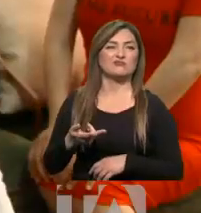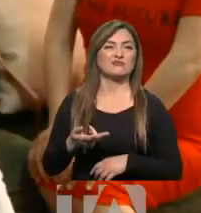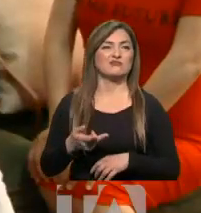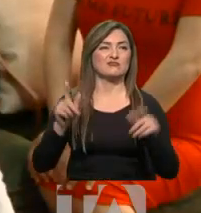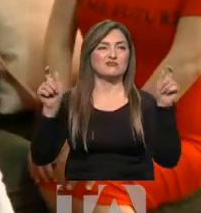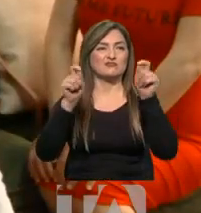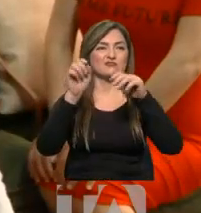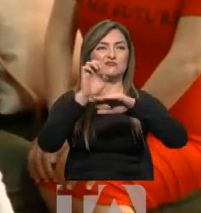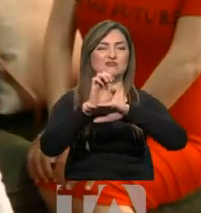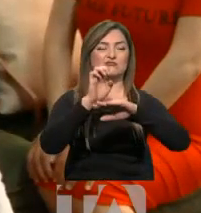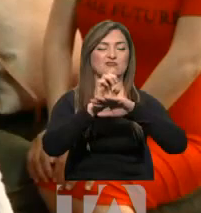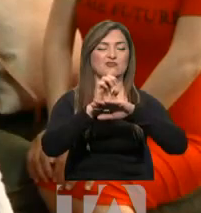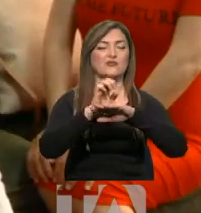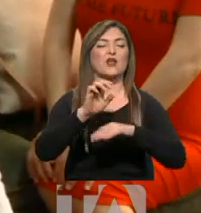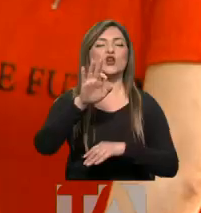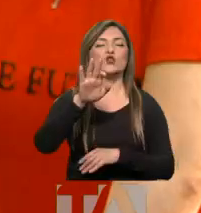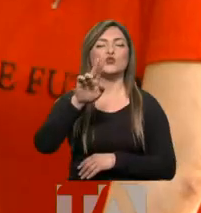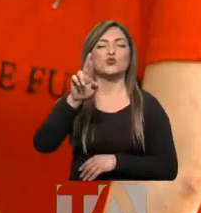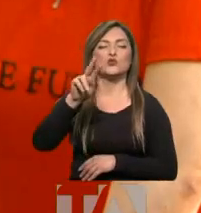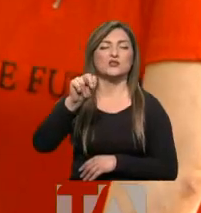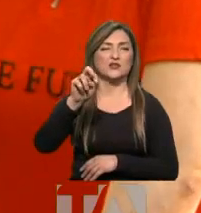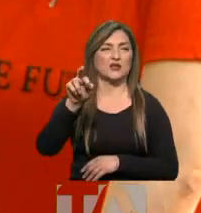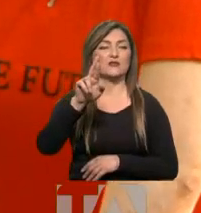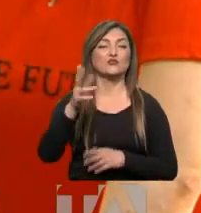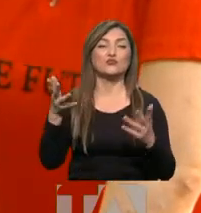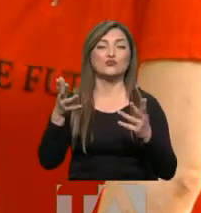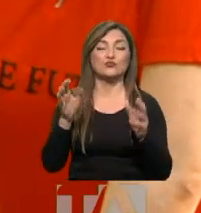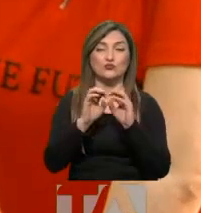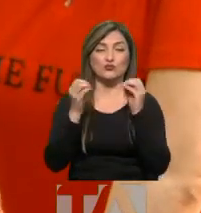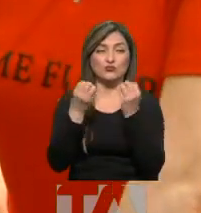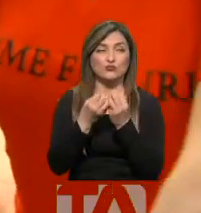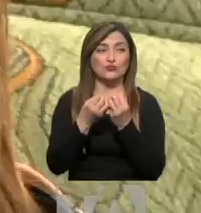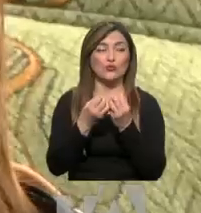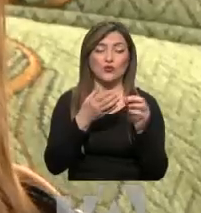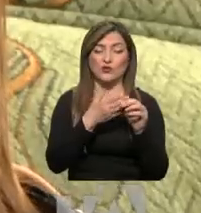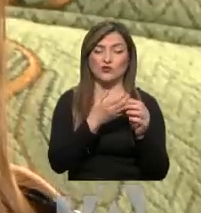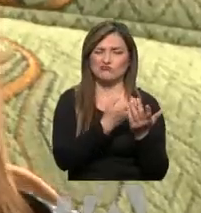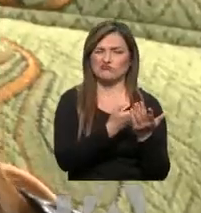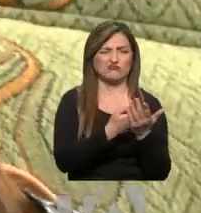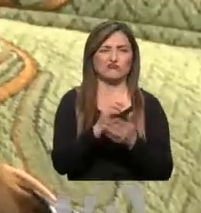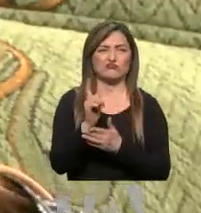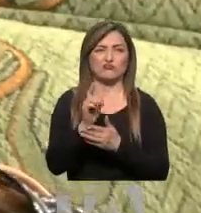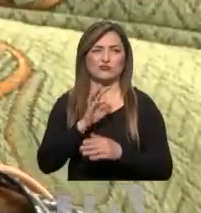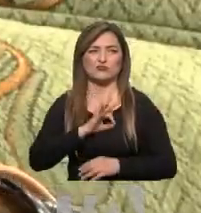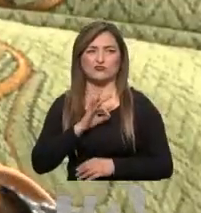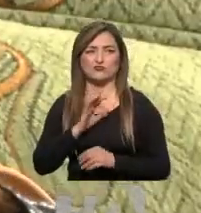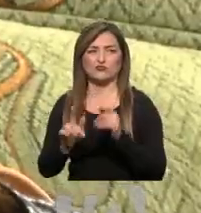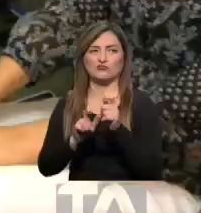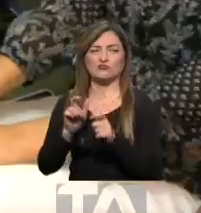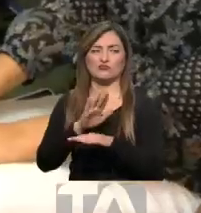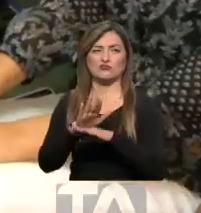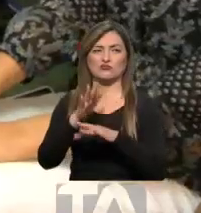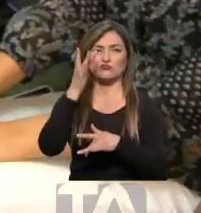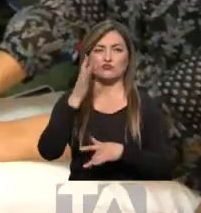de la Fundación Ecuatoriana para el Síndrome de Turner, organización sin fines de lucro que nació con el fin de concientizar a la ciudadanía sobre